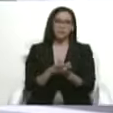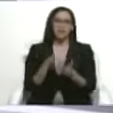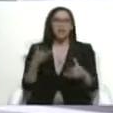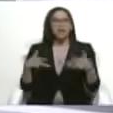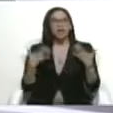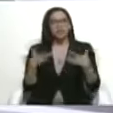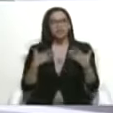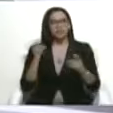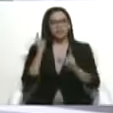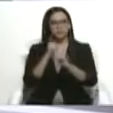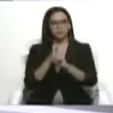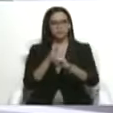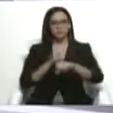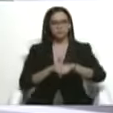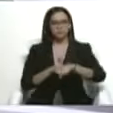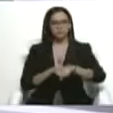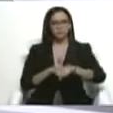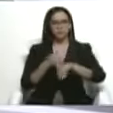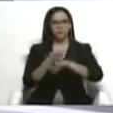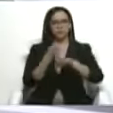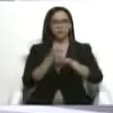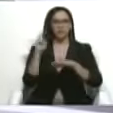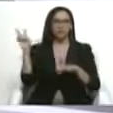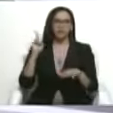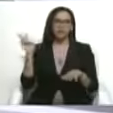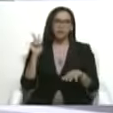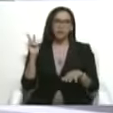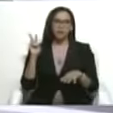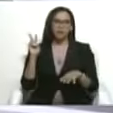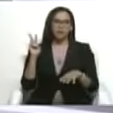actuación inmediata en tiempo real del Estado venezolano,